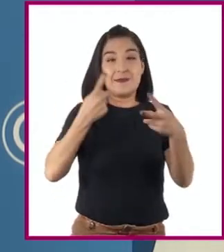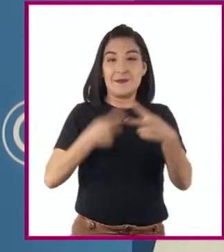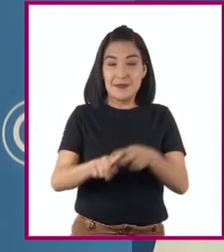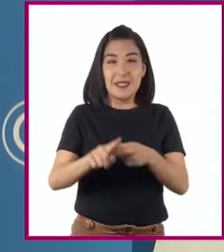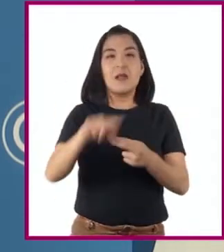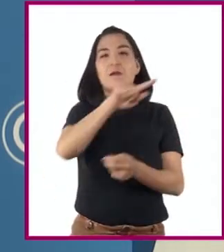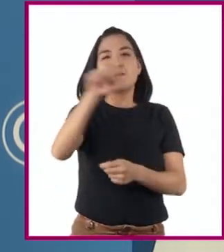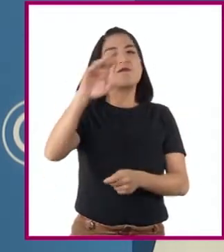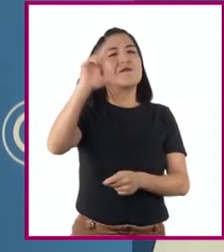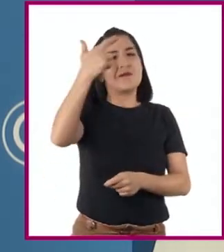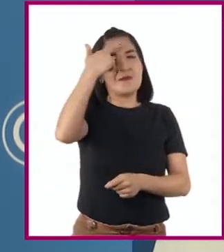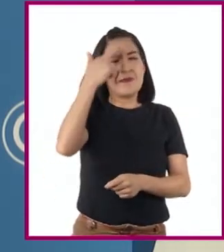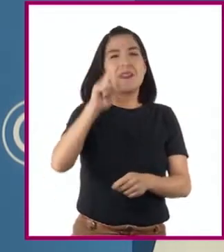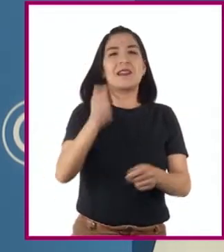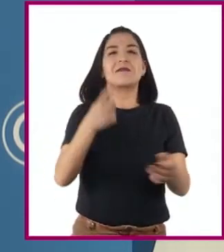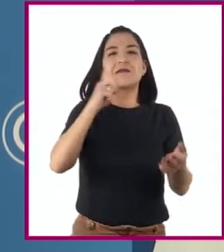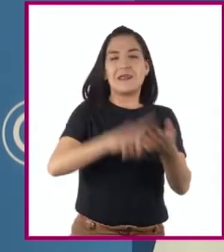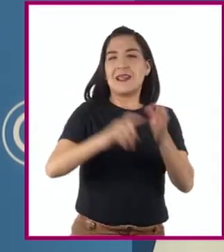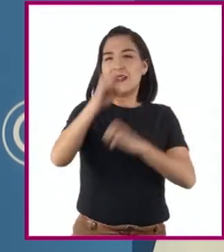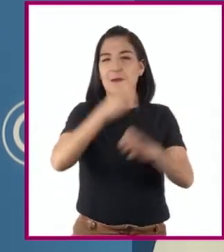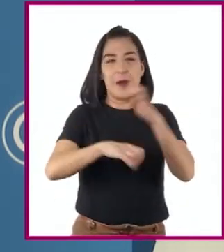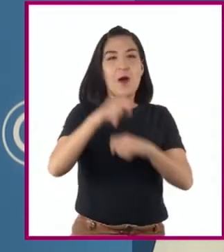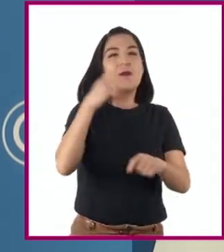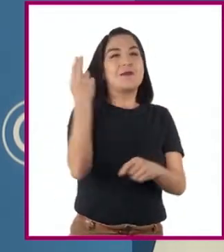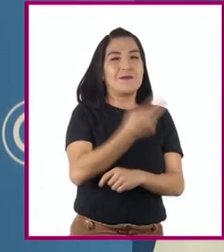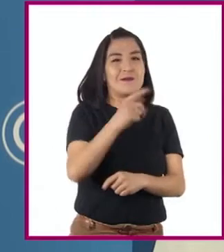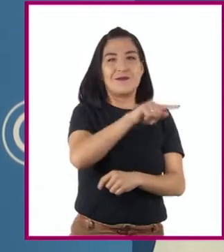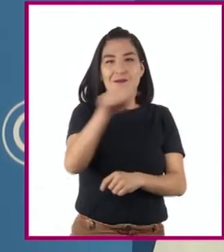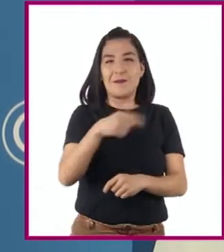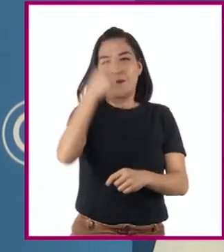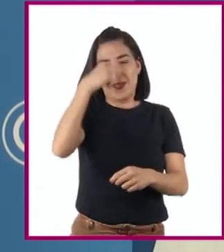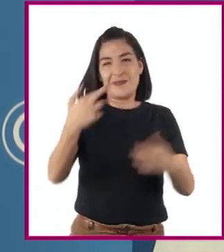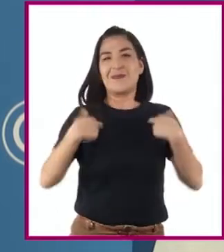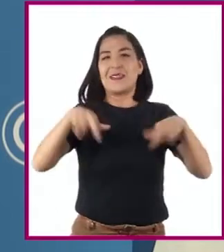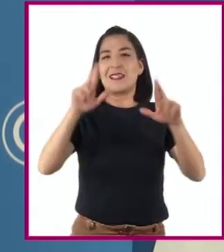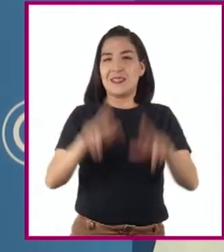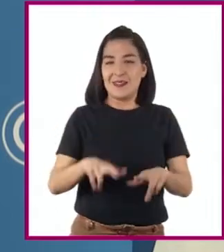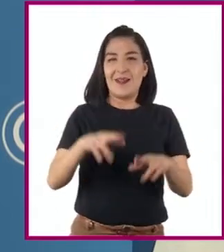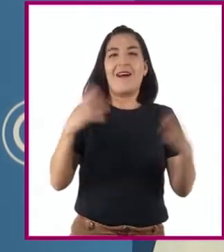a detalle algunos elementos que son necesarios para representar y